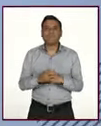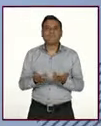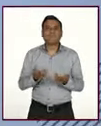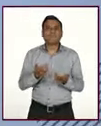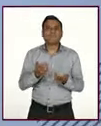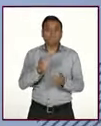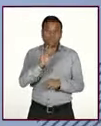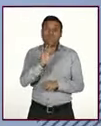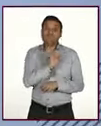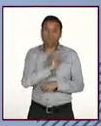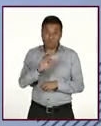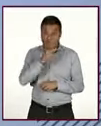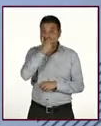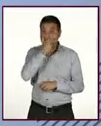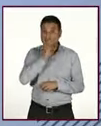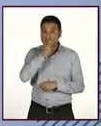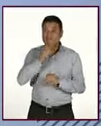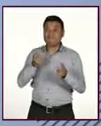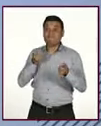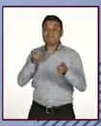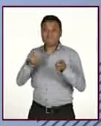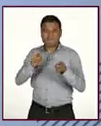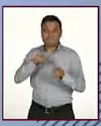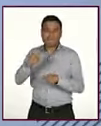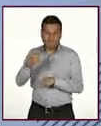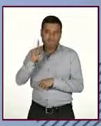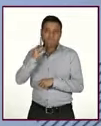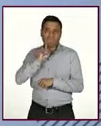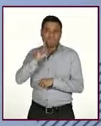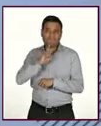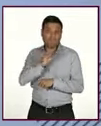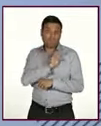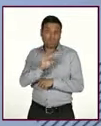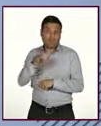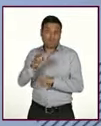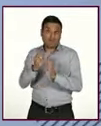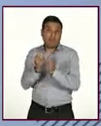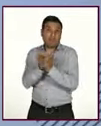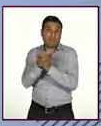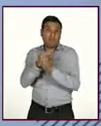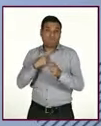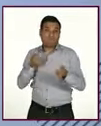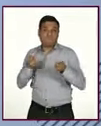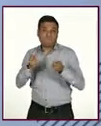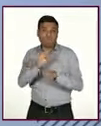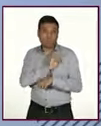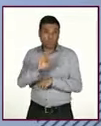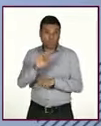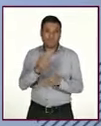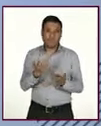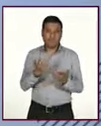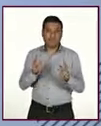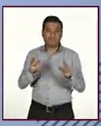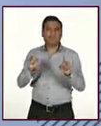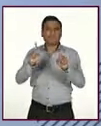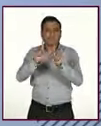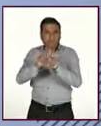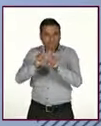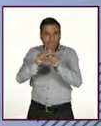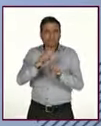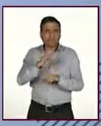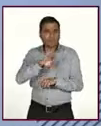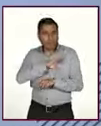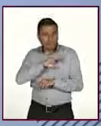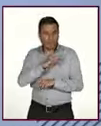ejercer poder para que ella puede tomar decisiones que no quiera, ¿no? Entonces, es muy importante que las relaciones de apego sean sanas y